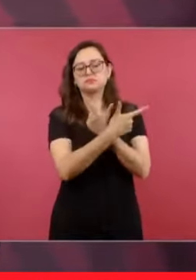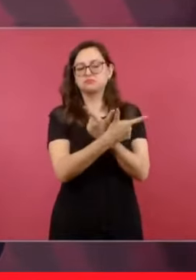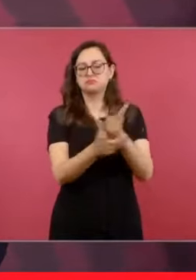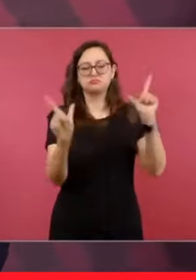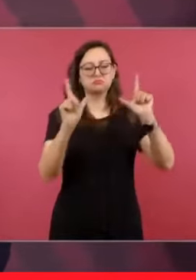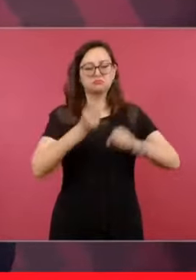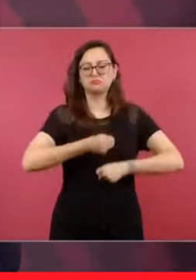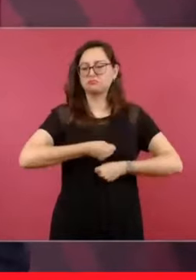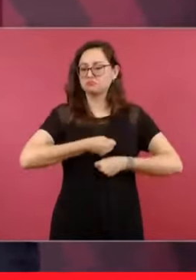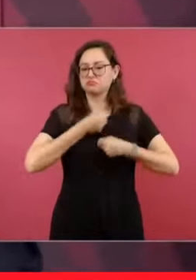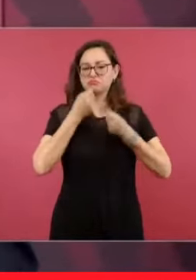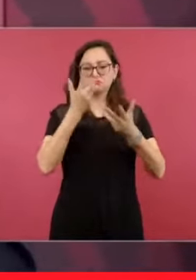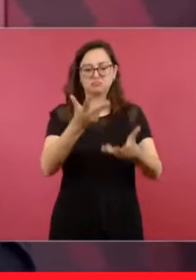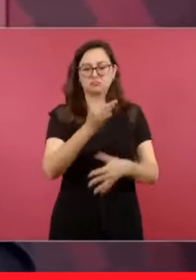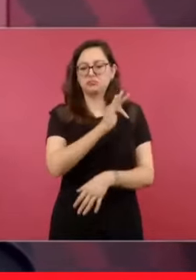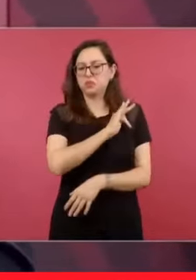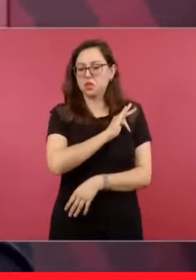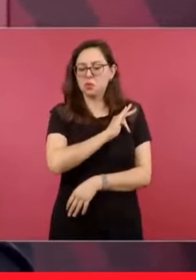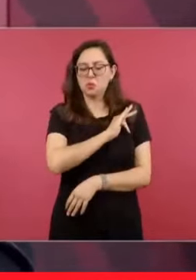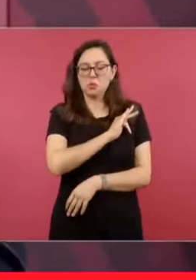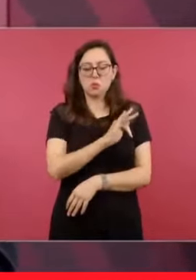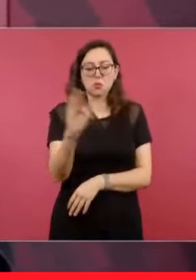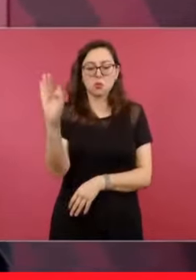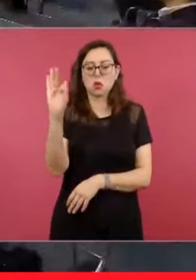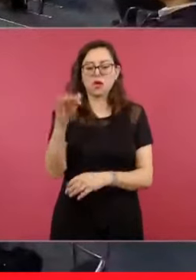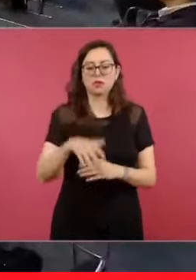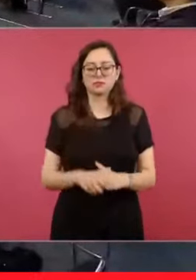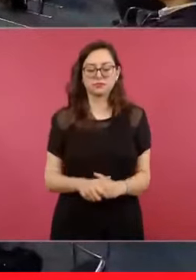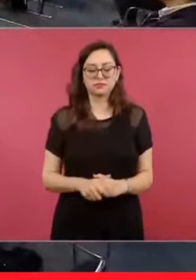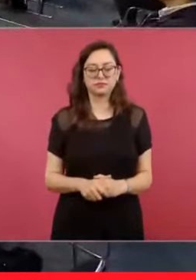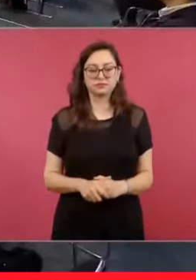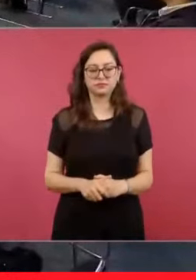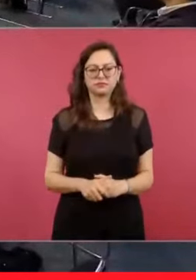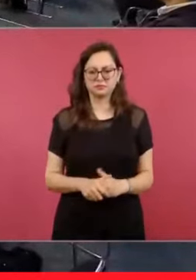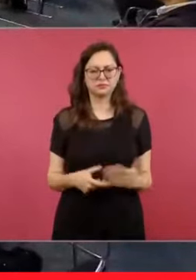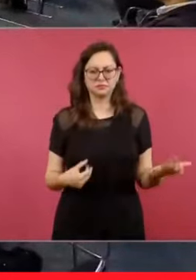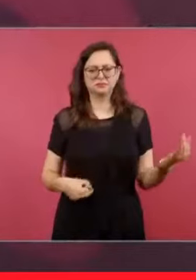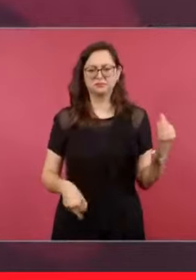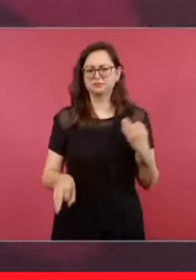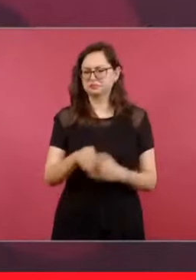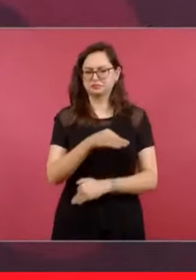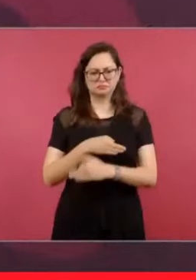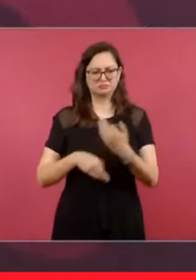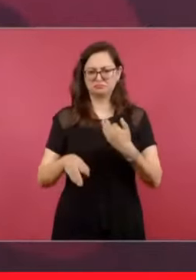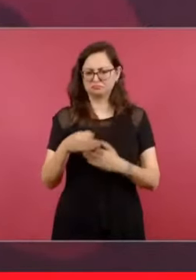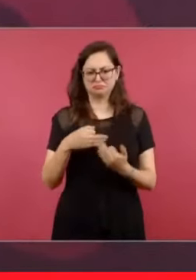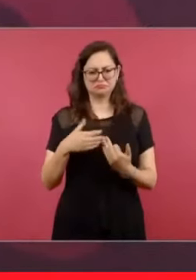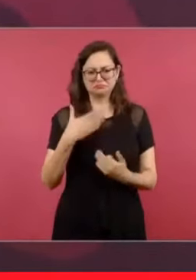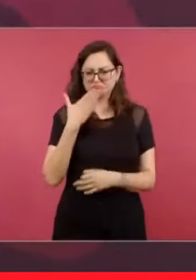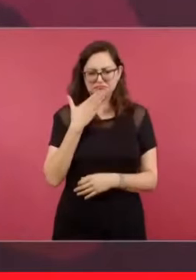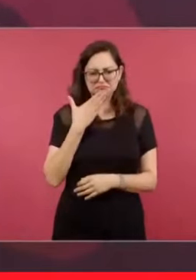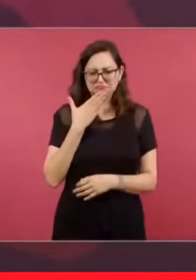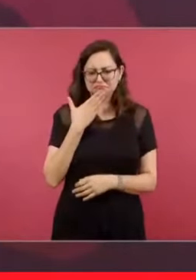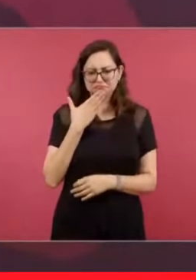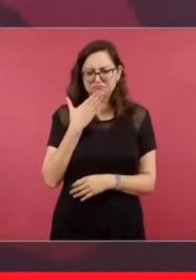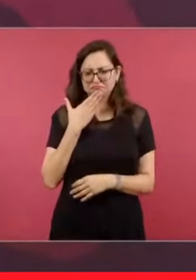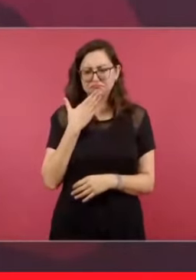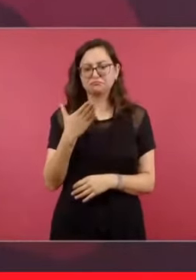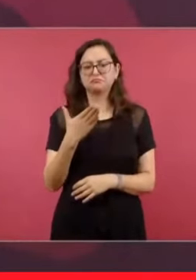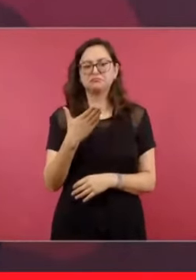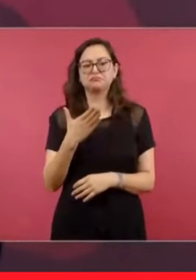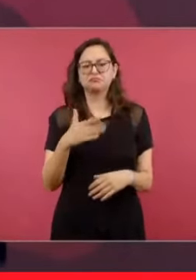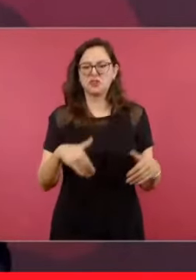manifestación de ideas y todos se han portado muy bien eh tn